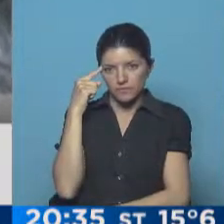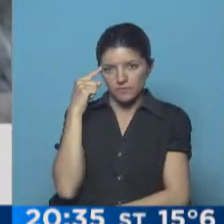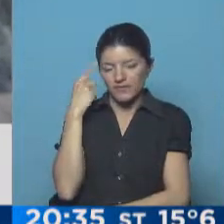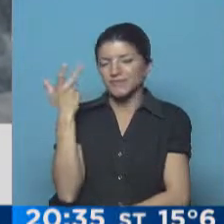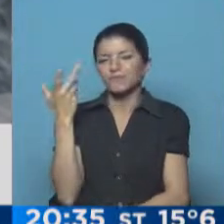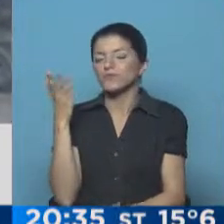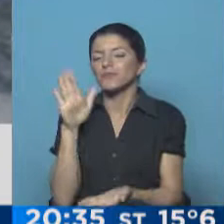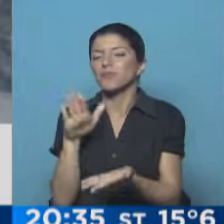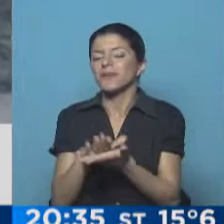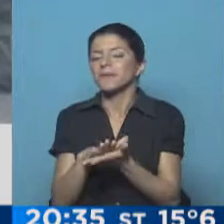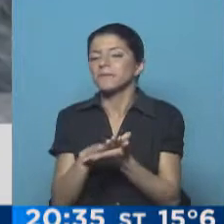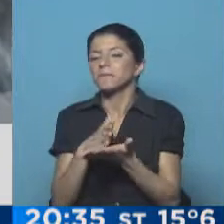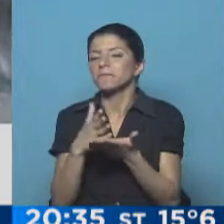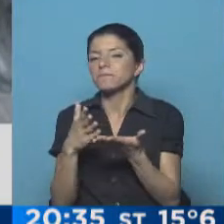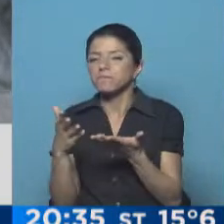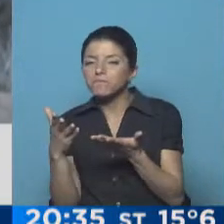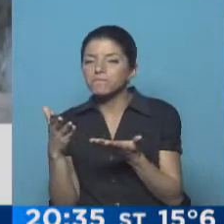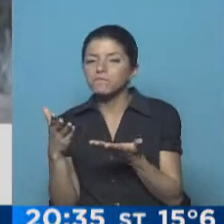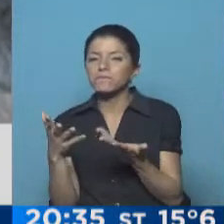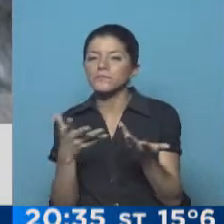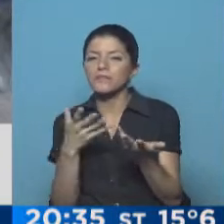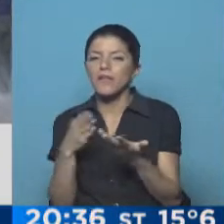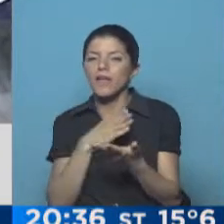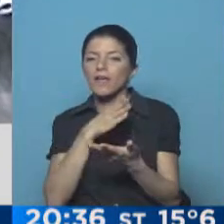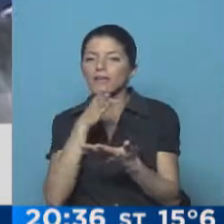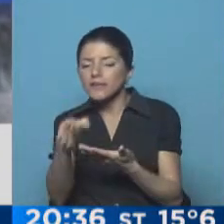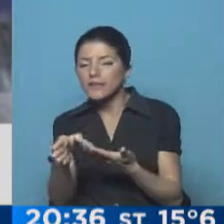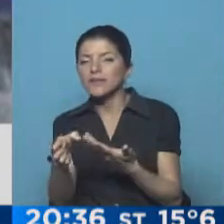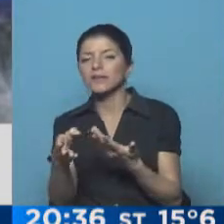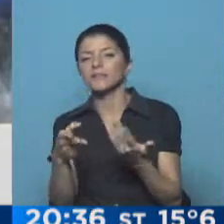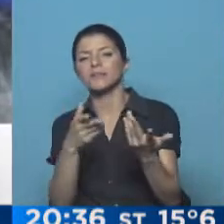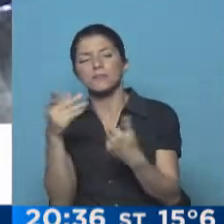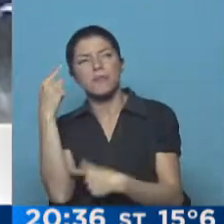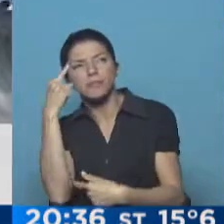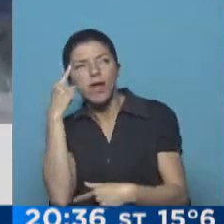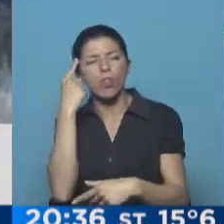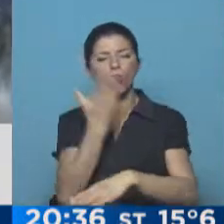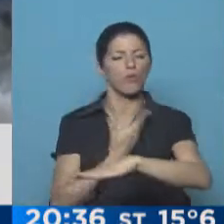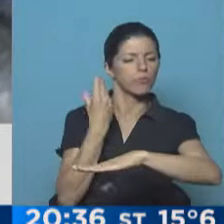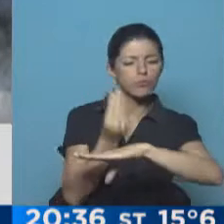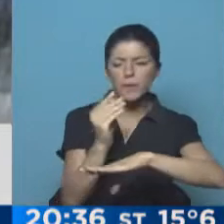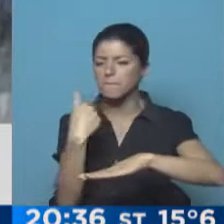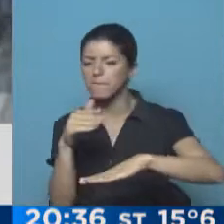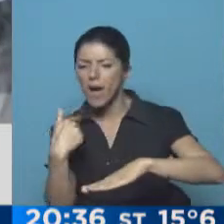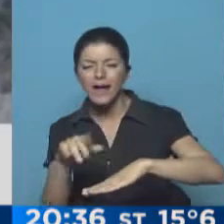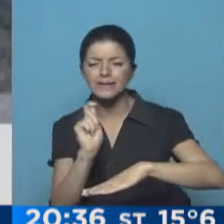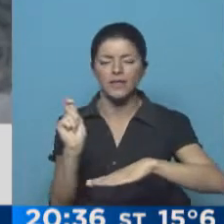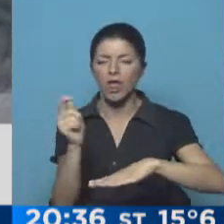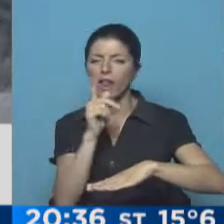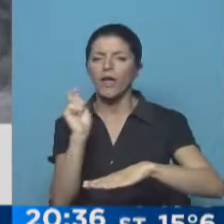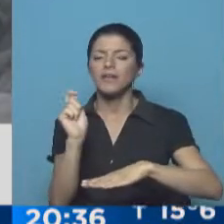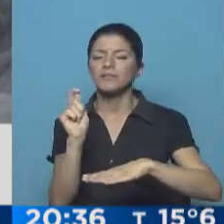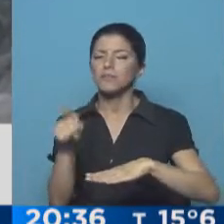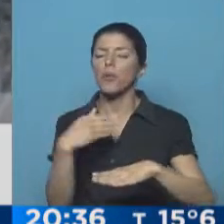ir en búsqueda de la certidumbre, de la gobernabilidad, de la institucionalidad, de quien le